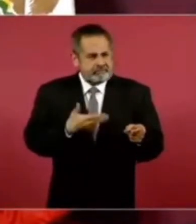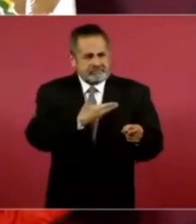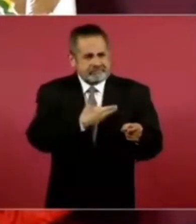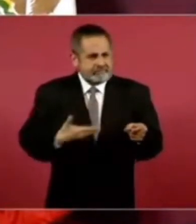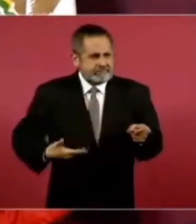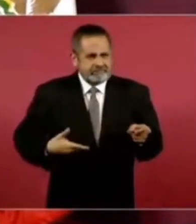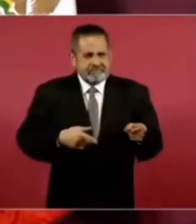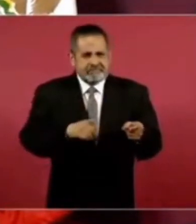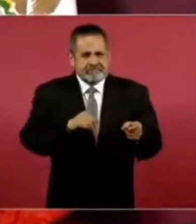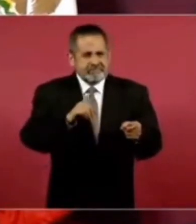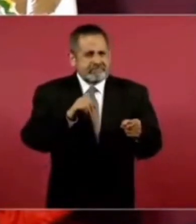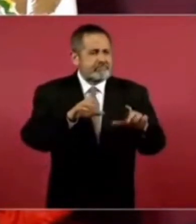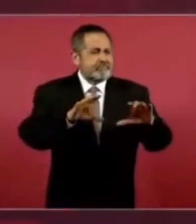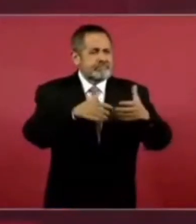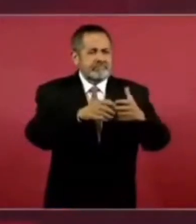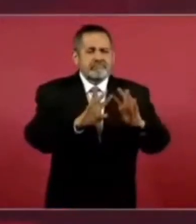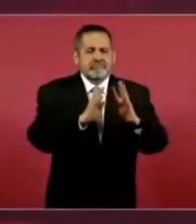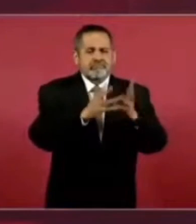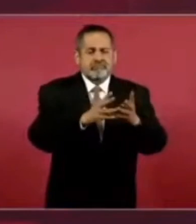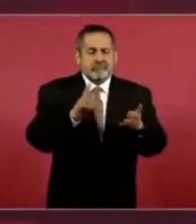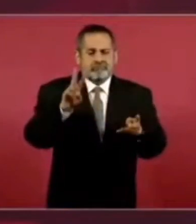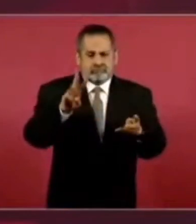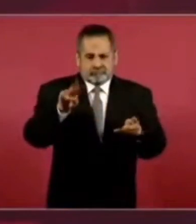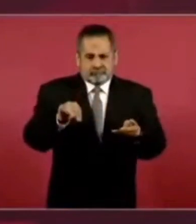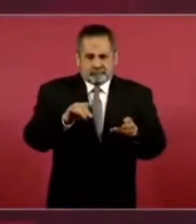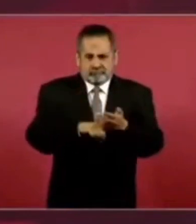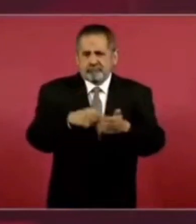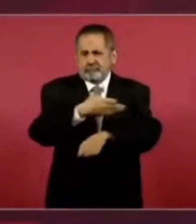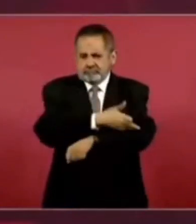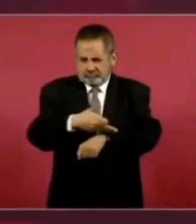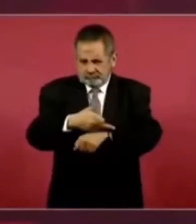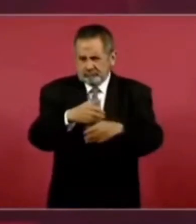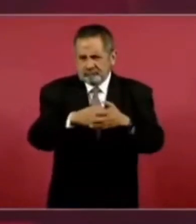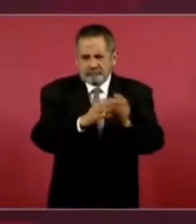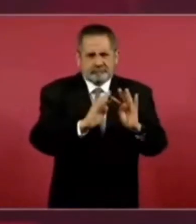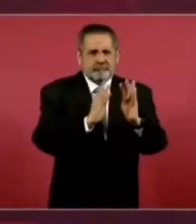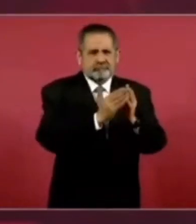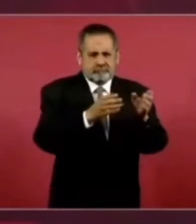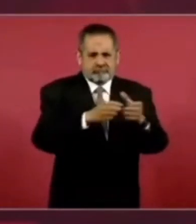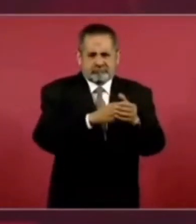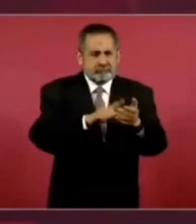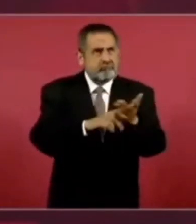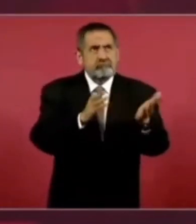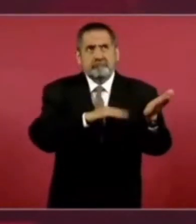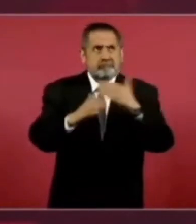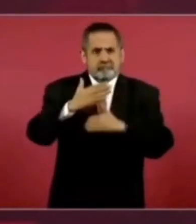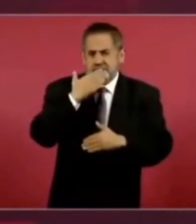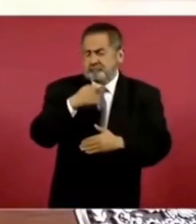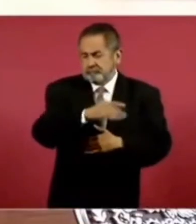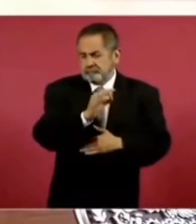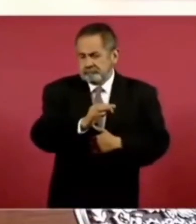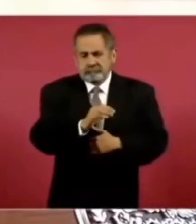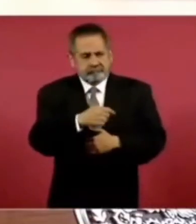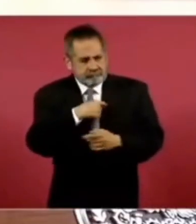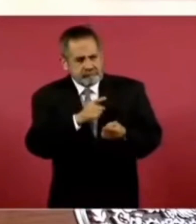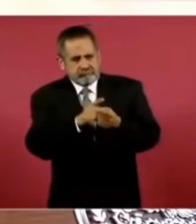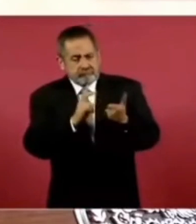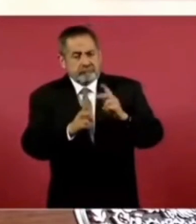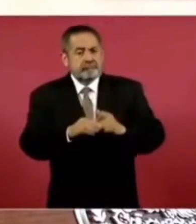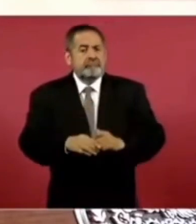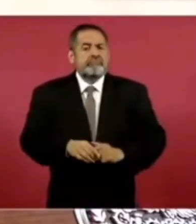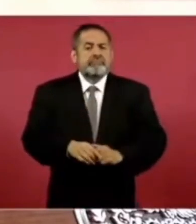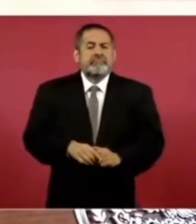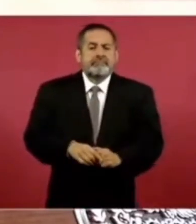presidente del consejo de Walmart, que es una familia muy exitosa, que